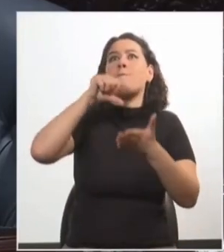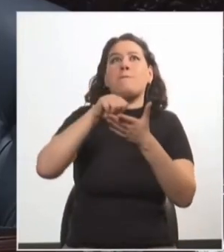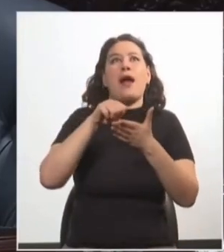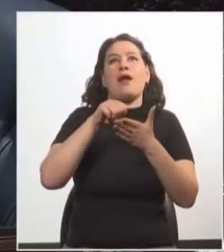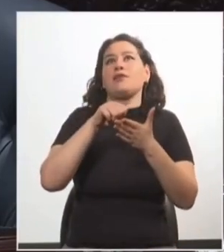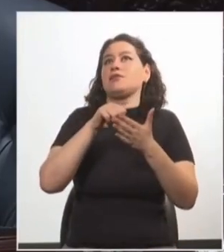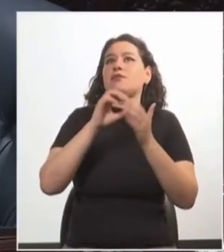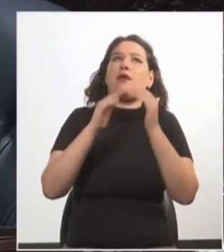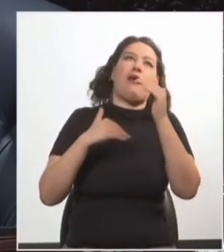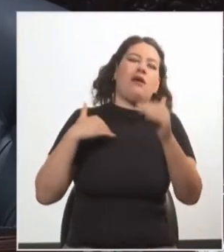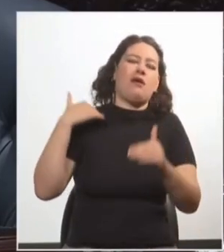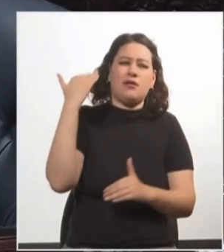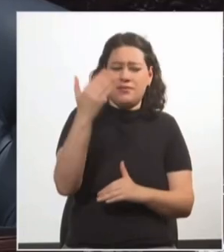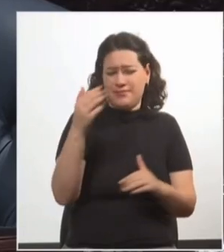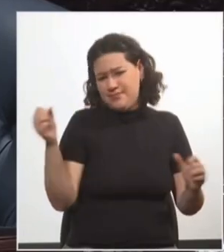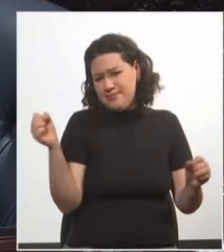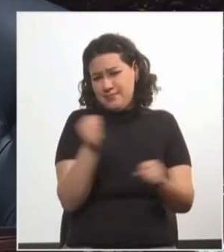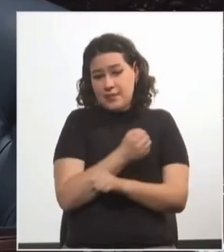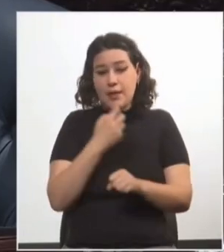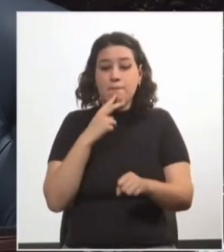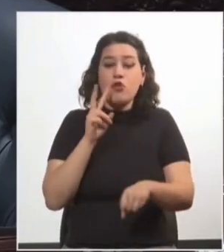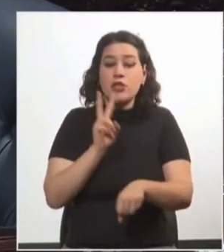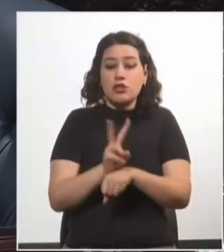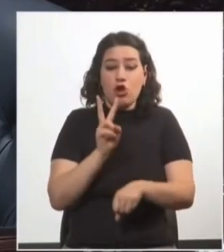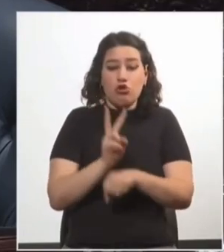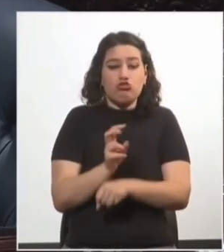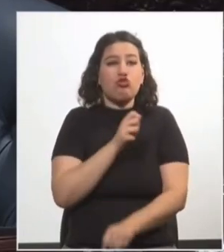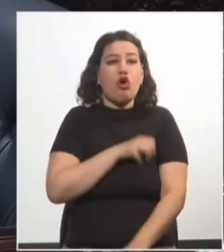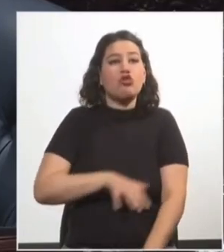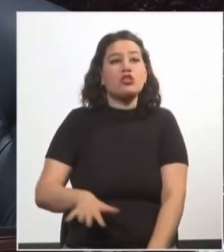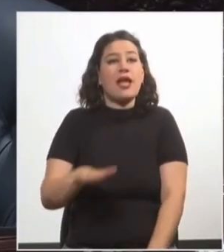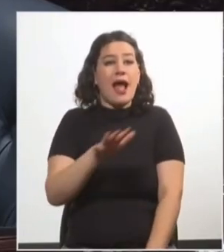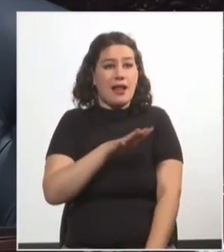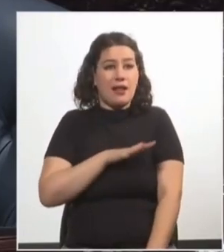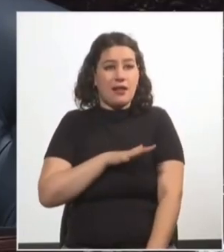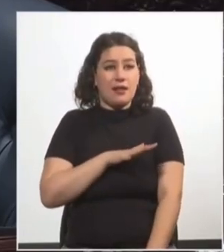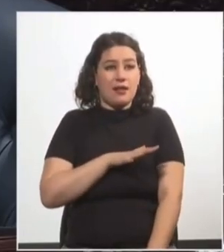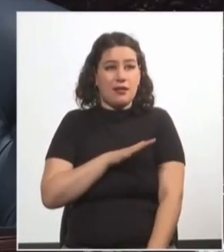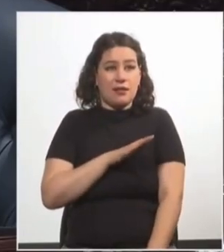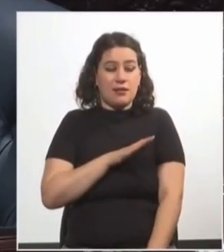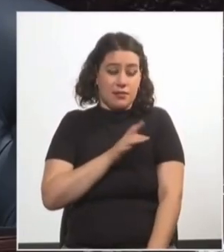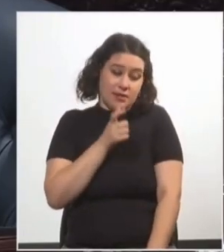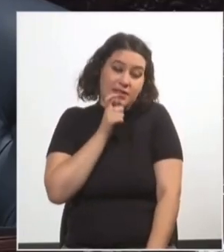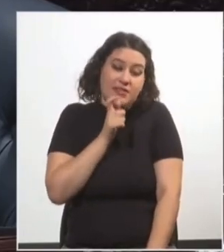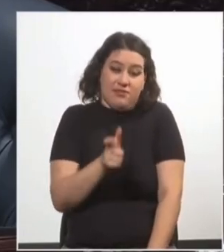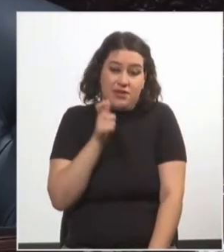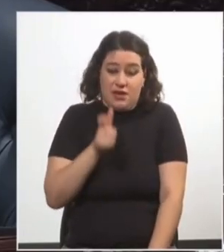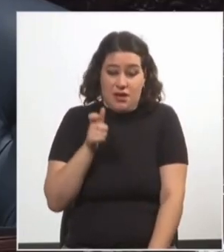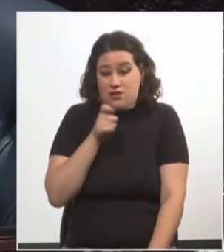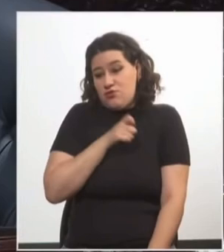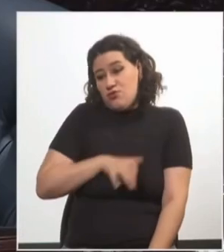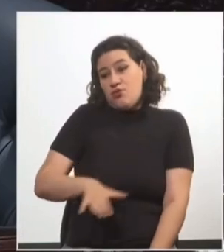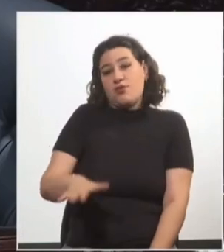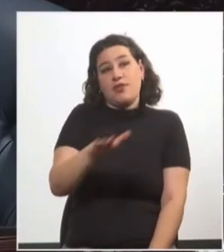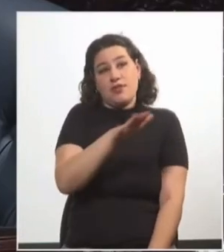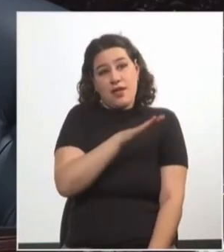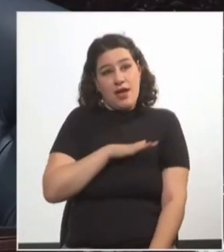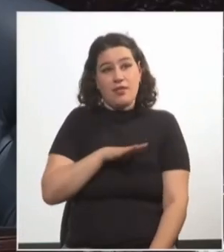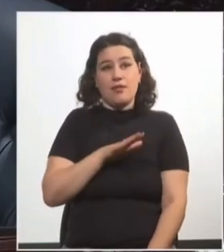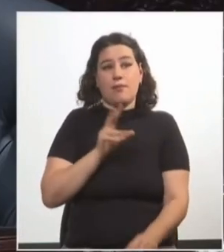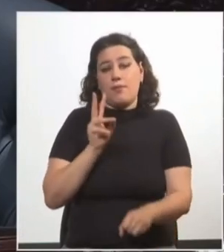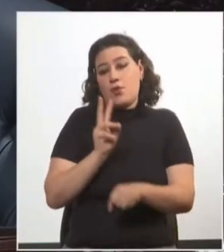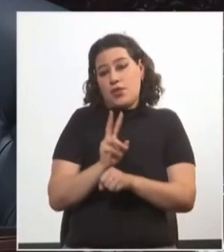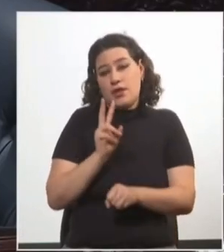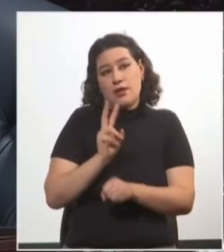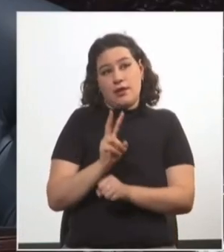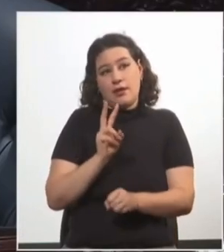superavitario, porque la protección social implica, sí, que la sociedad justamente proteja sobre